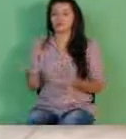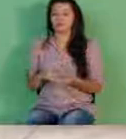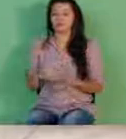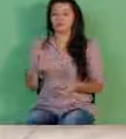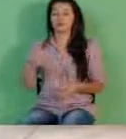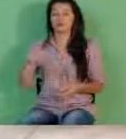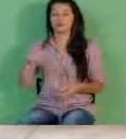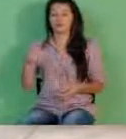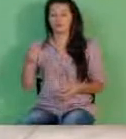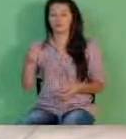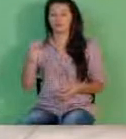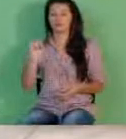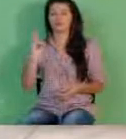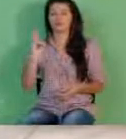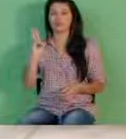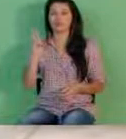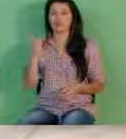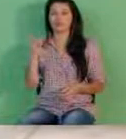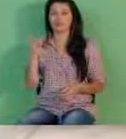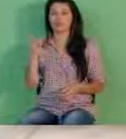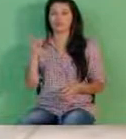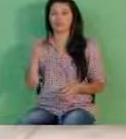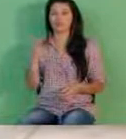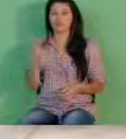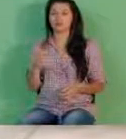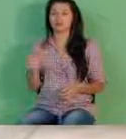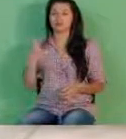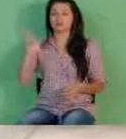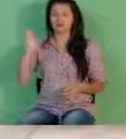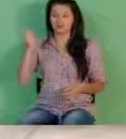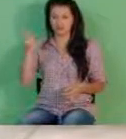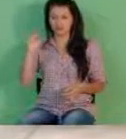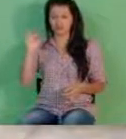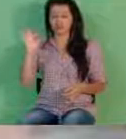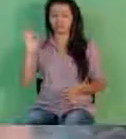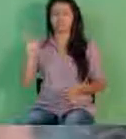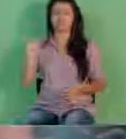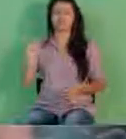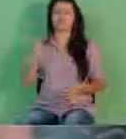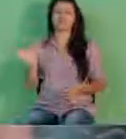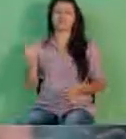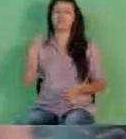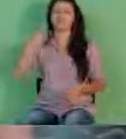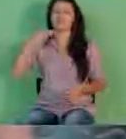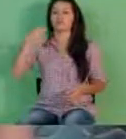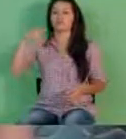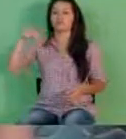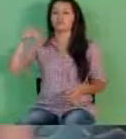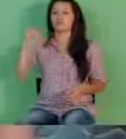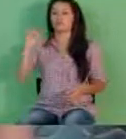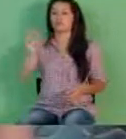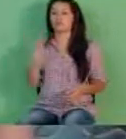Honda tenemos desde lérida lérida Honda Guayabal